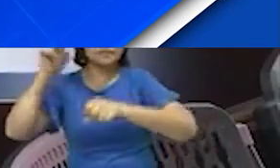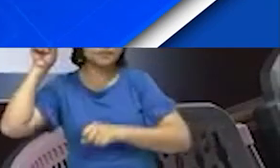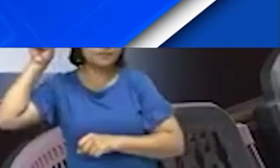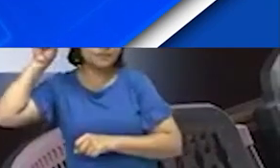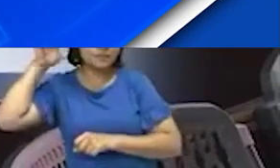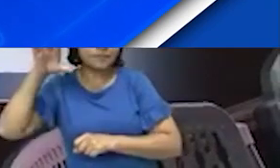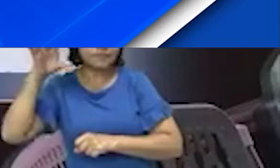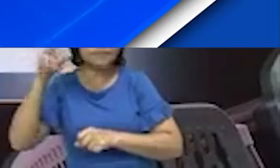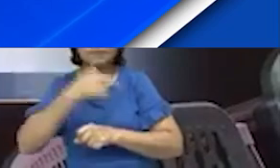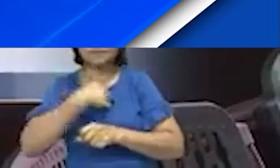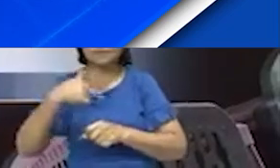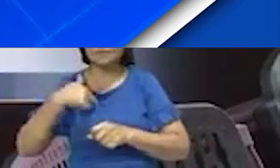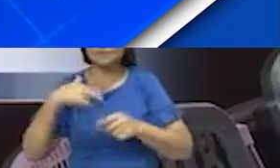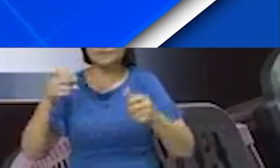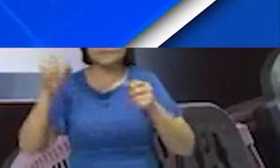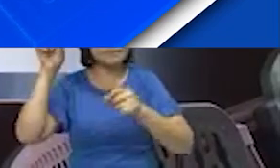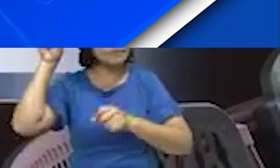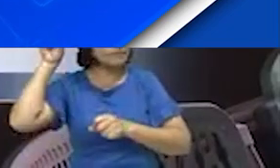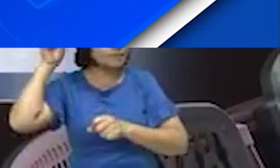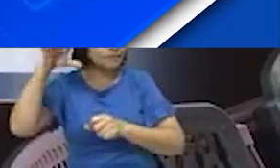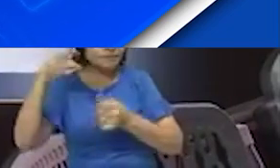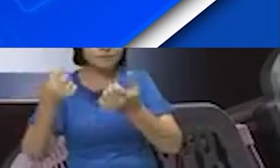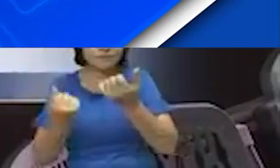más reciente parque de Nicaragua